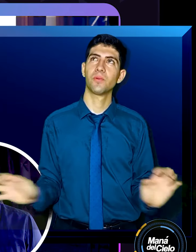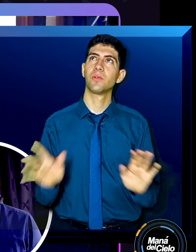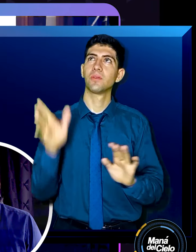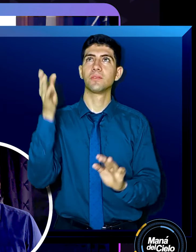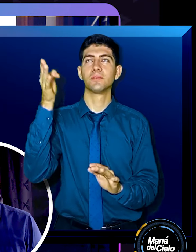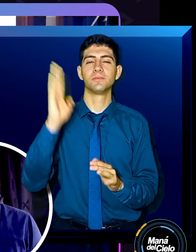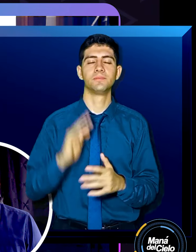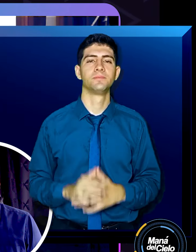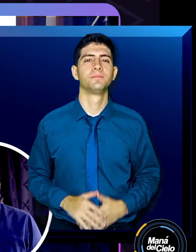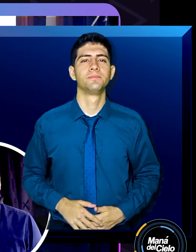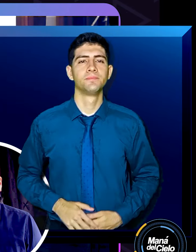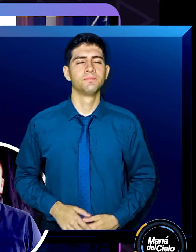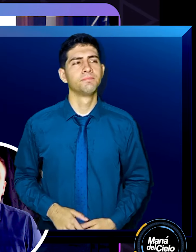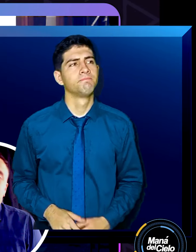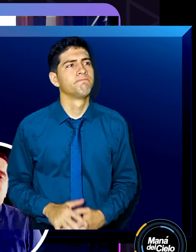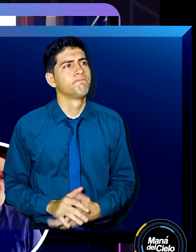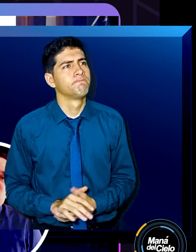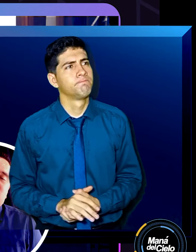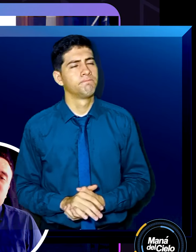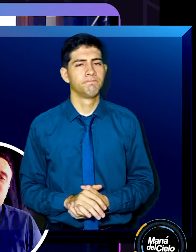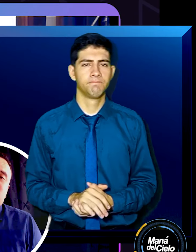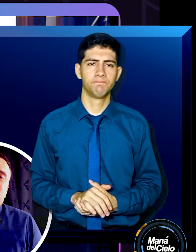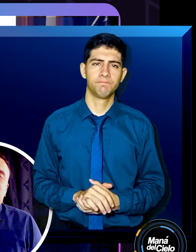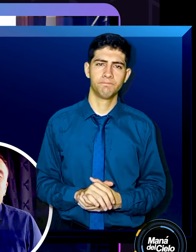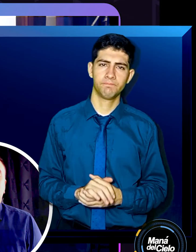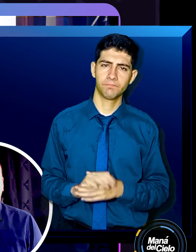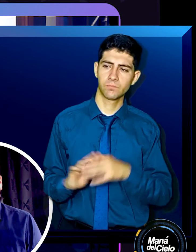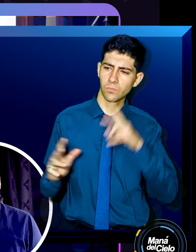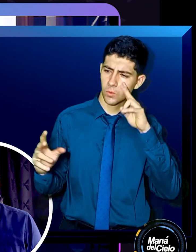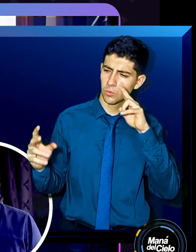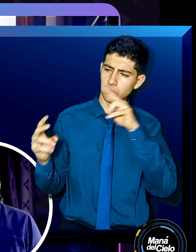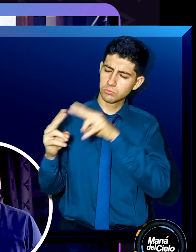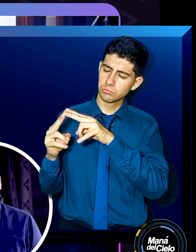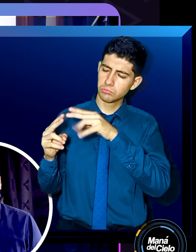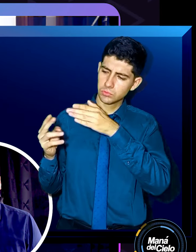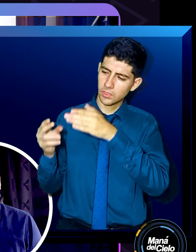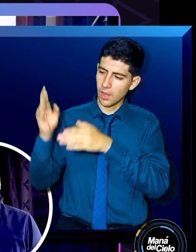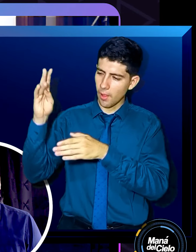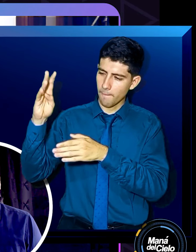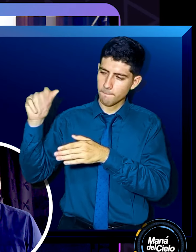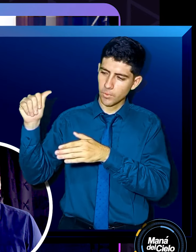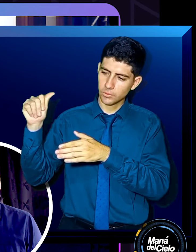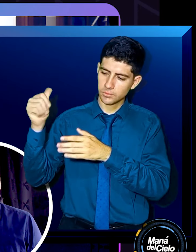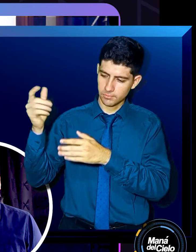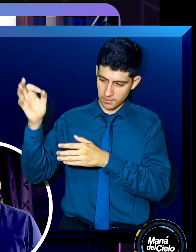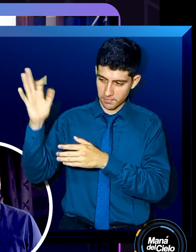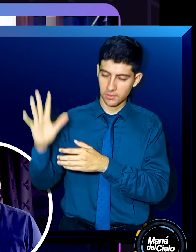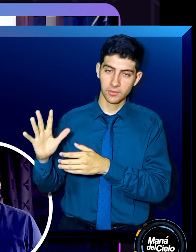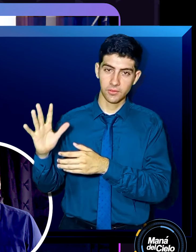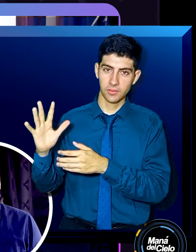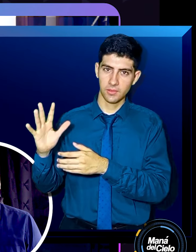Gloria a Dios. Oiga, yo conocí a la hermana Lida, pero la estoy conociendo mejor últimamente.